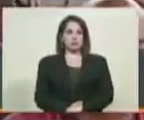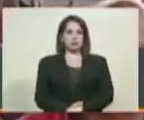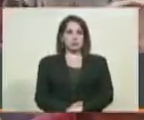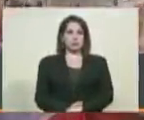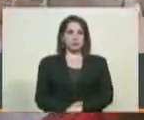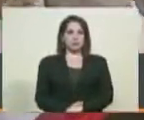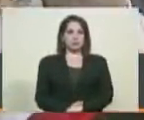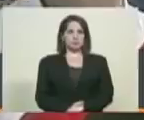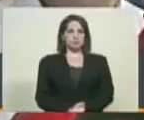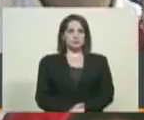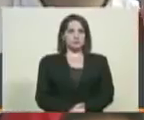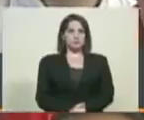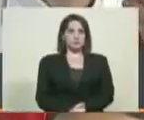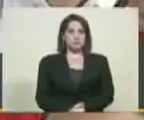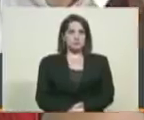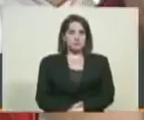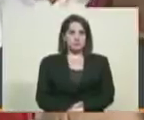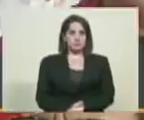Entonces,